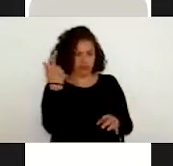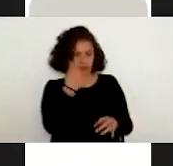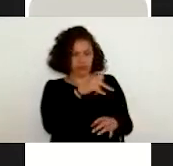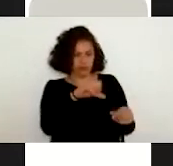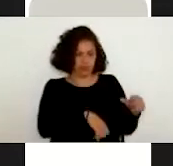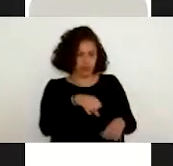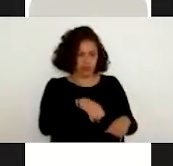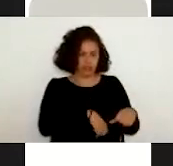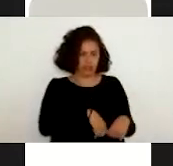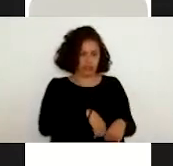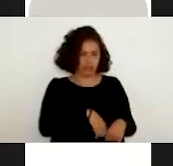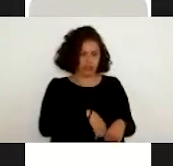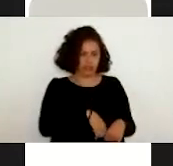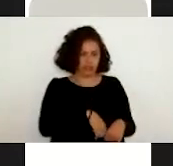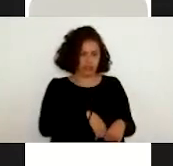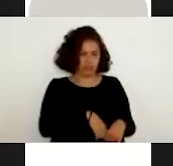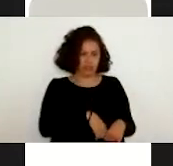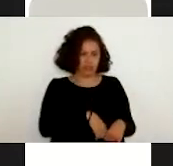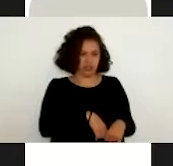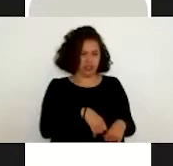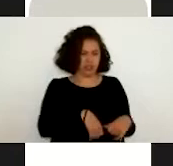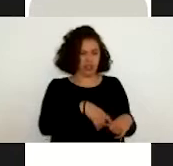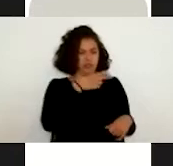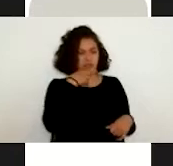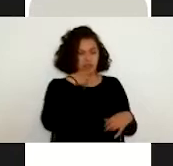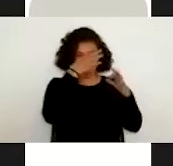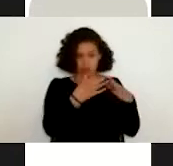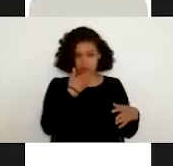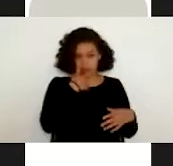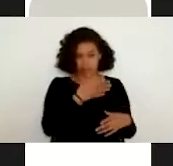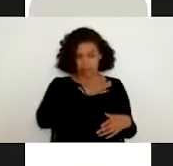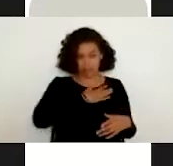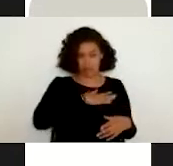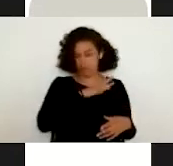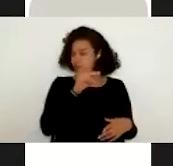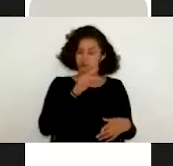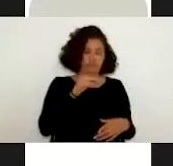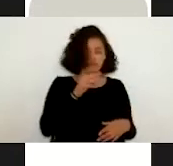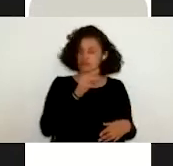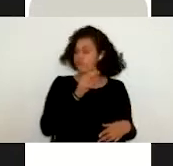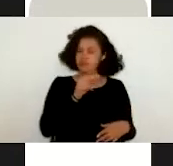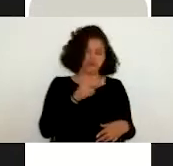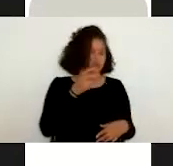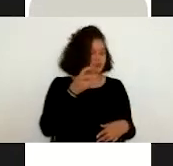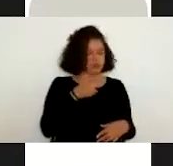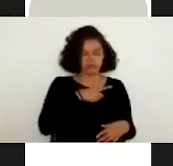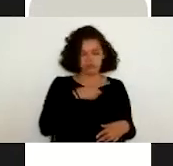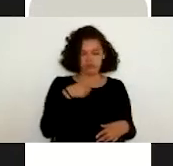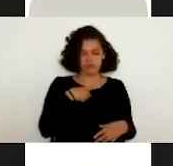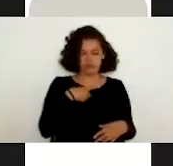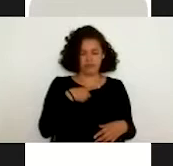actividades no me estás justificando que las vayas a utilizar, ¿no? Entonces, en ese tipo de cosas debemos de cuidar que sea